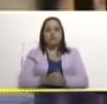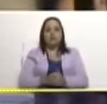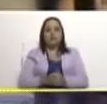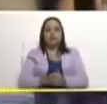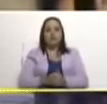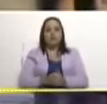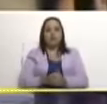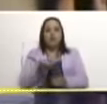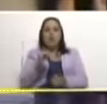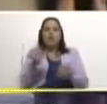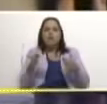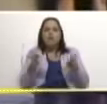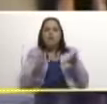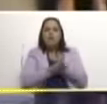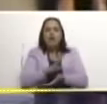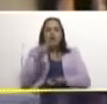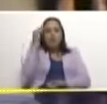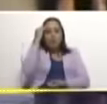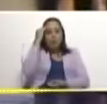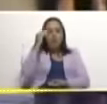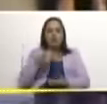Le temen a la memoria colectiva.